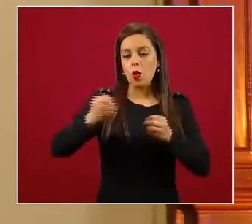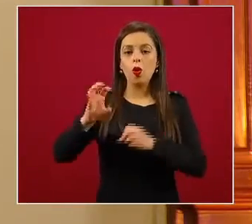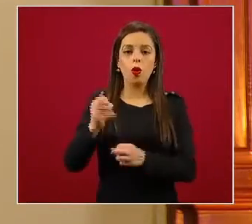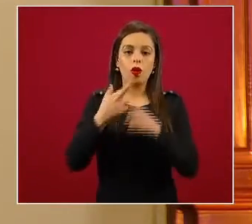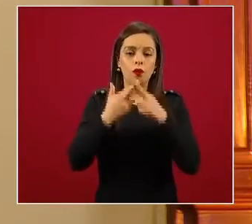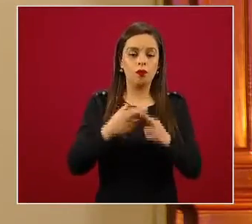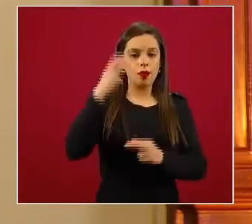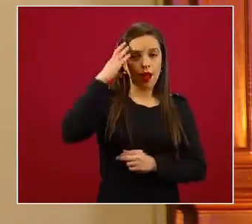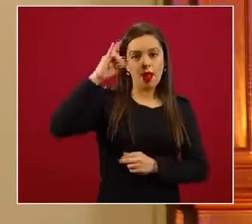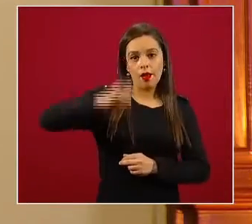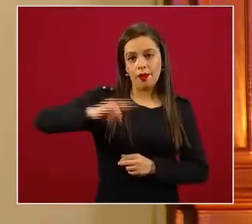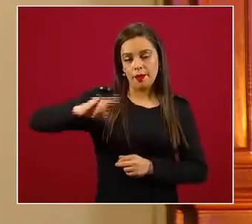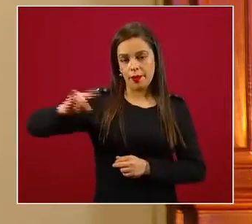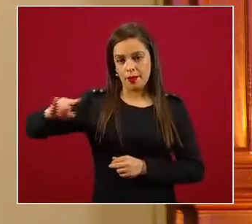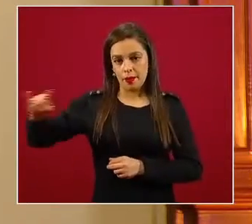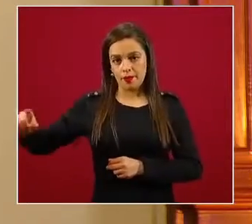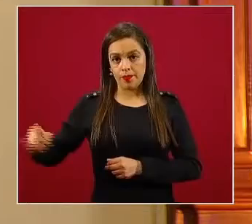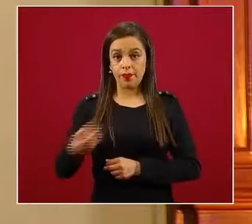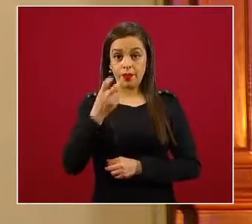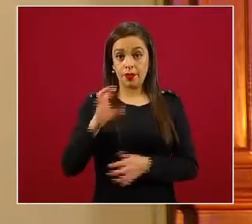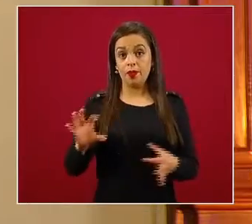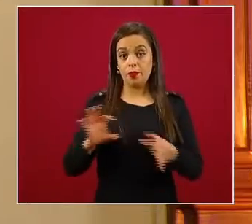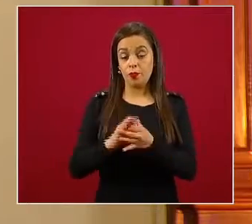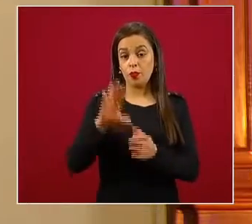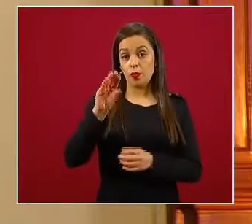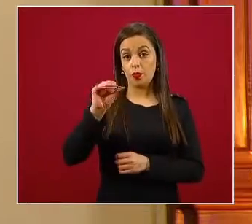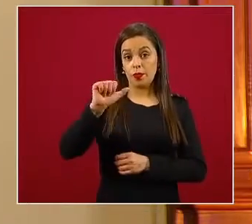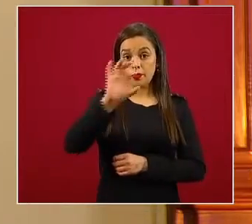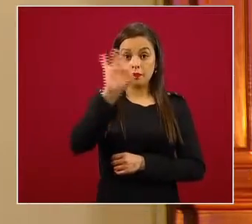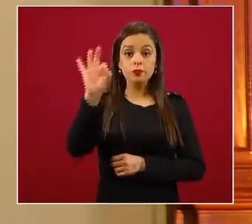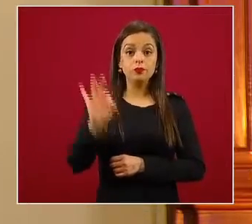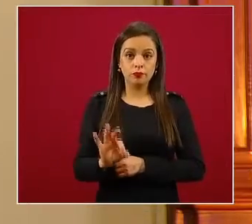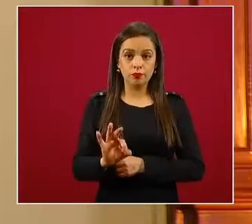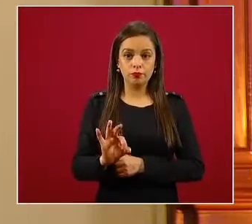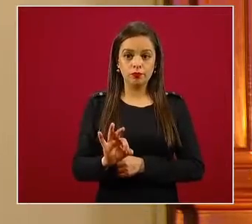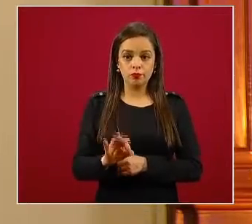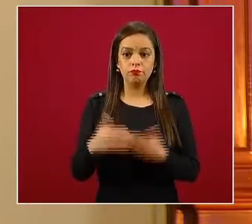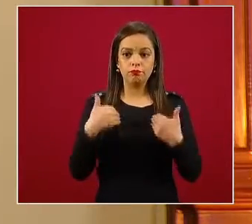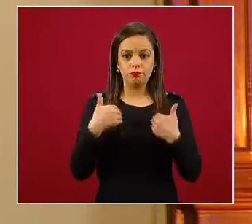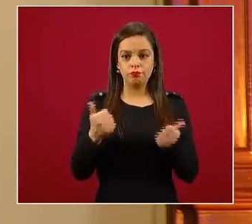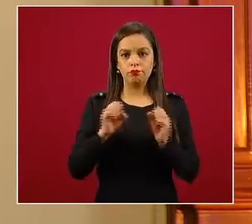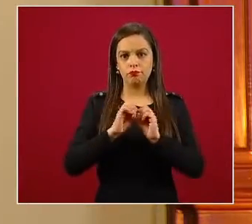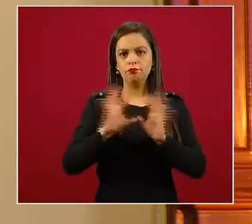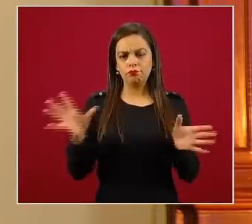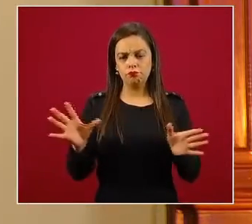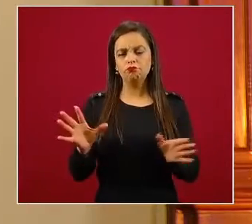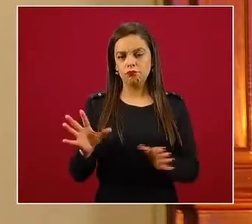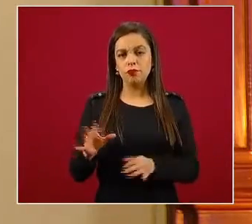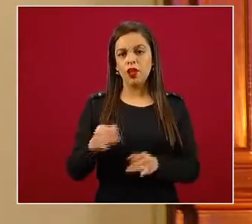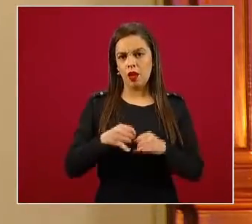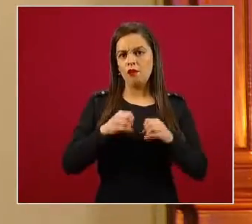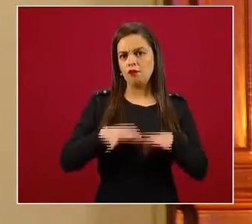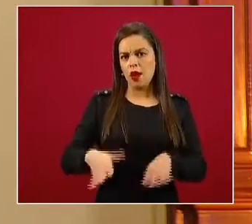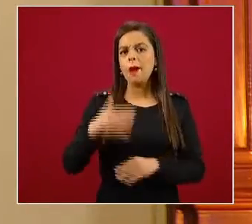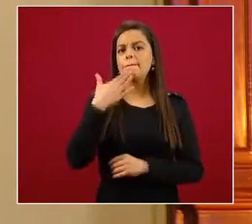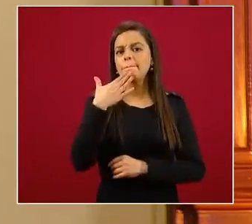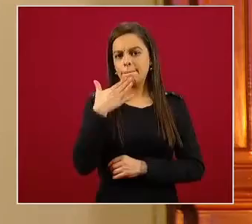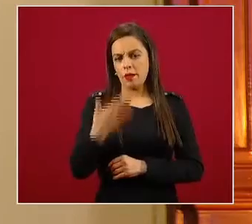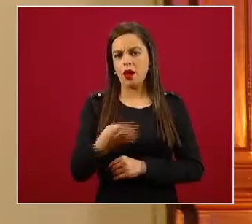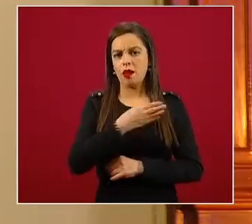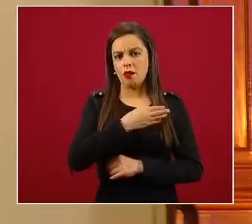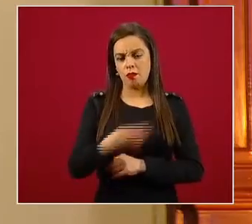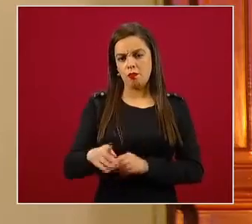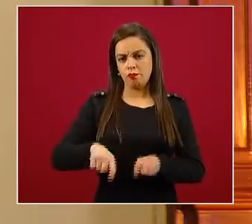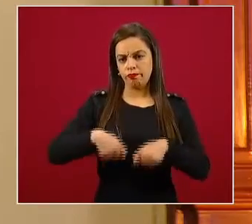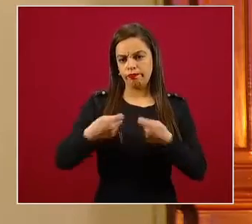de camas. Por lo tanto, con este 96% podemos decir que tenemos bastante y buena información que en su momento nos